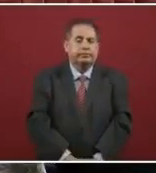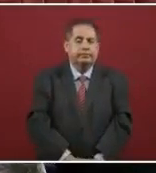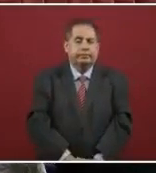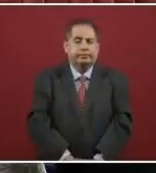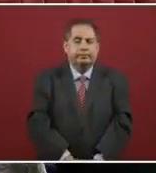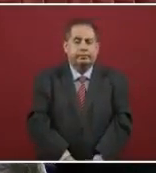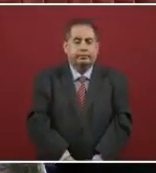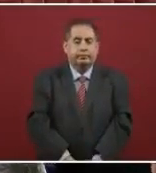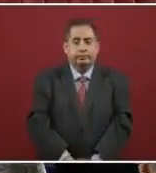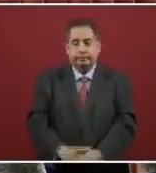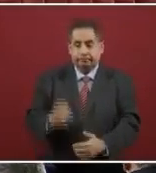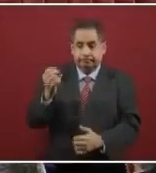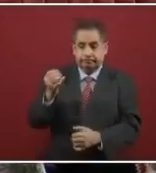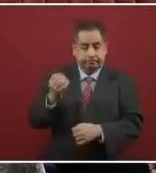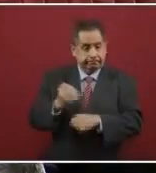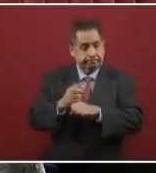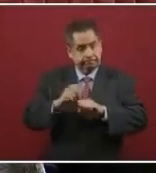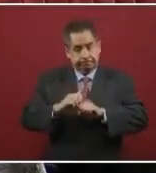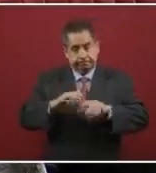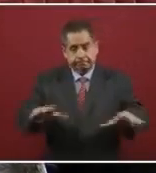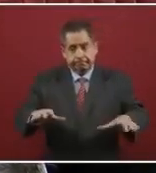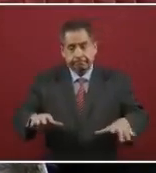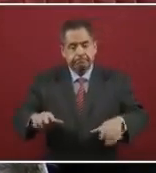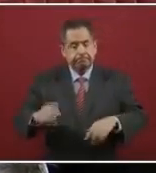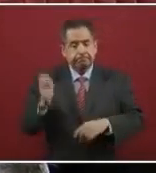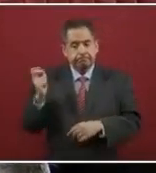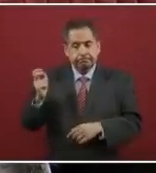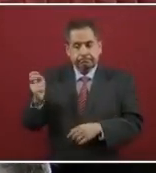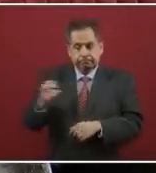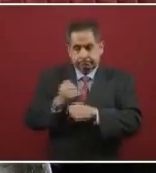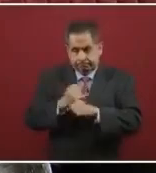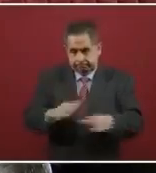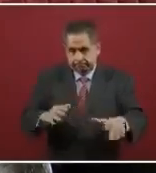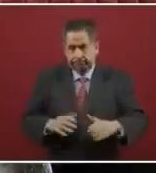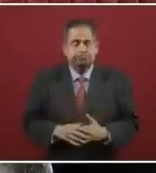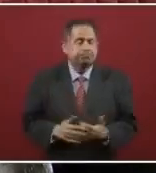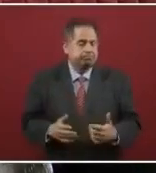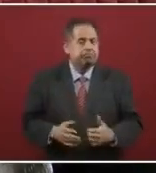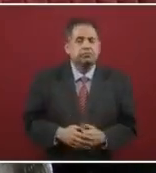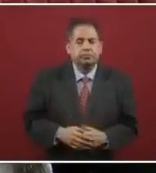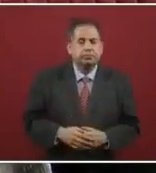Bueno, este es el informe general. A destacar que